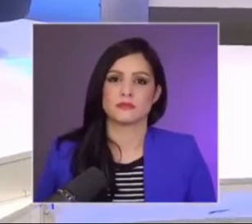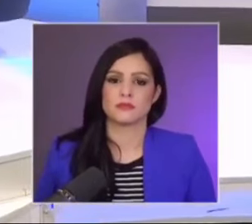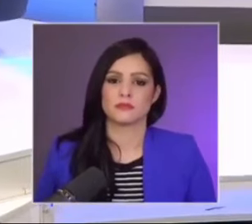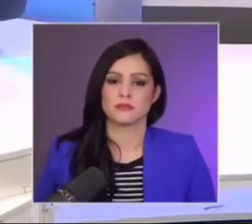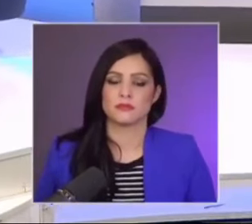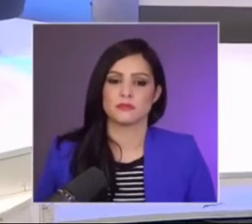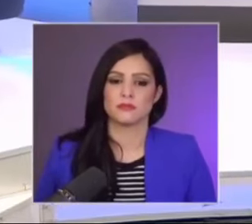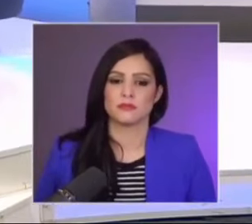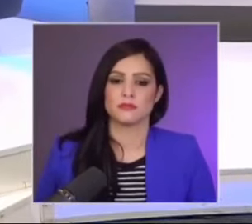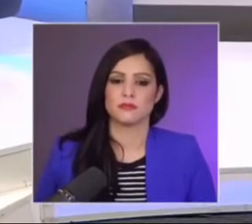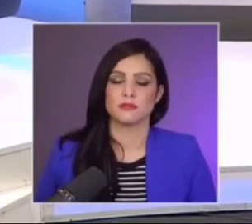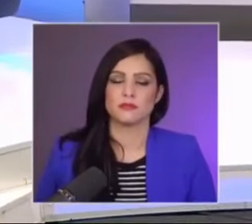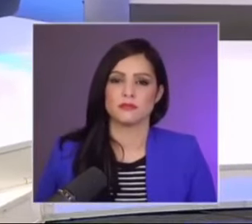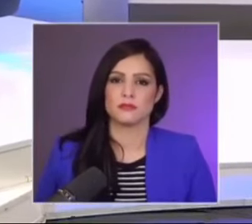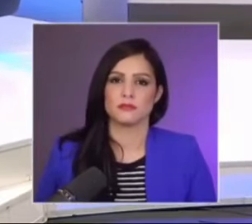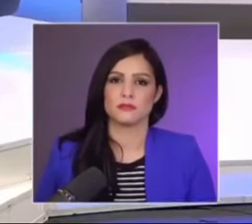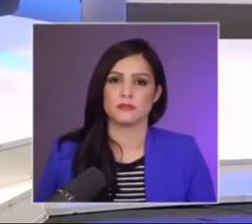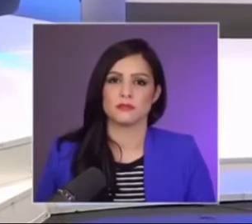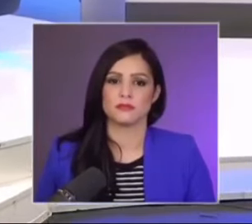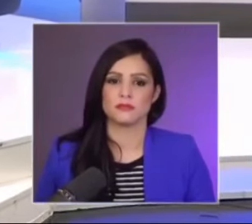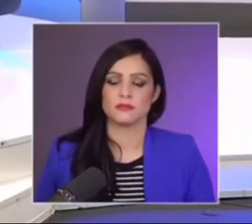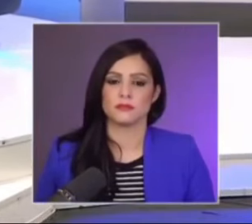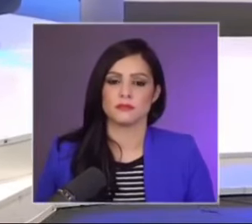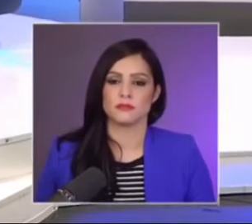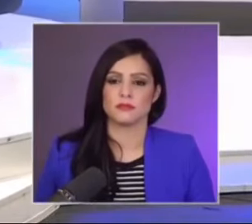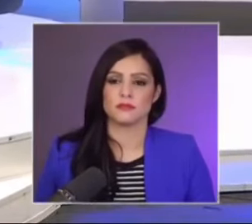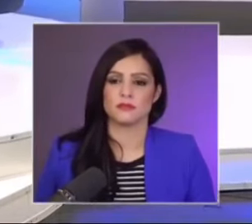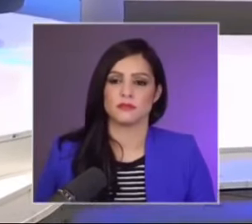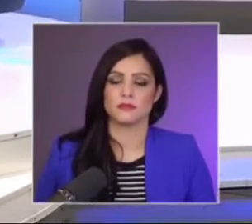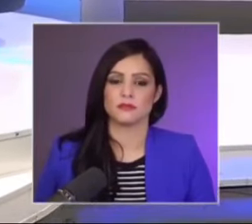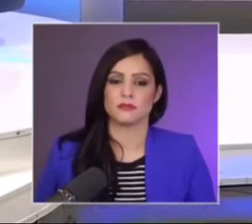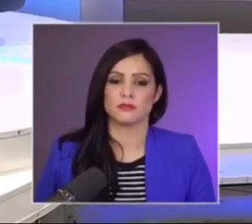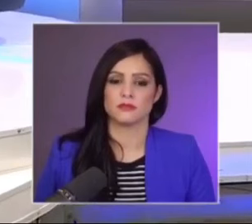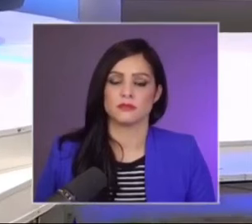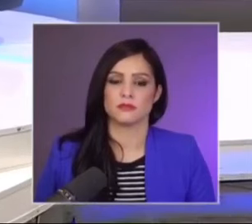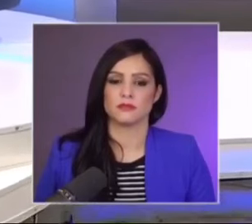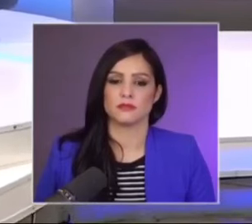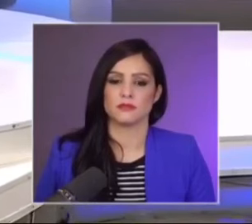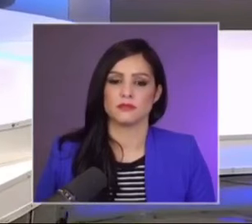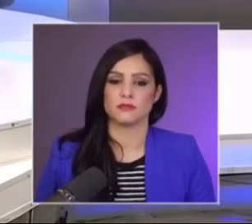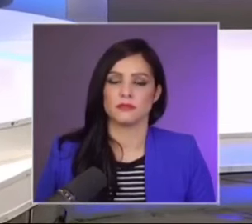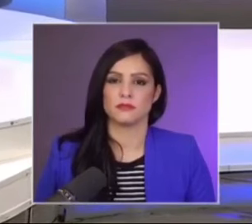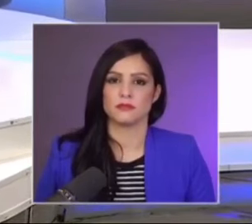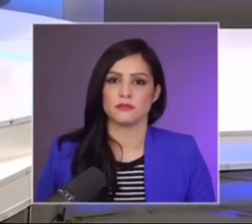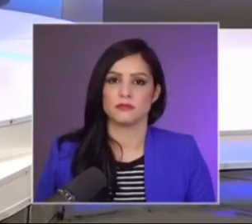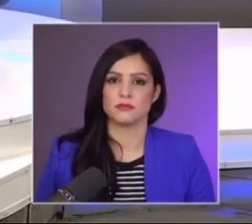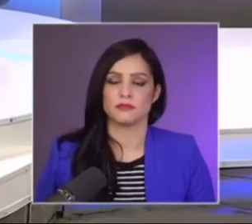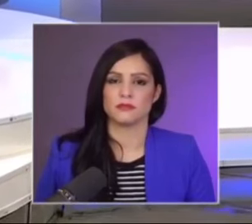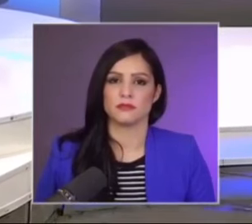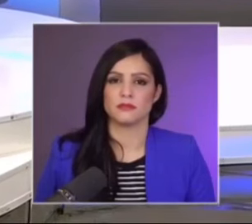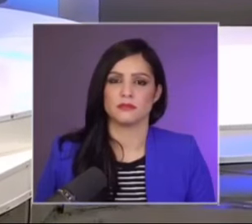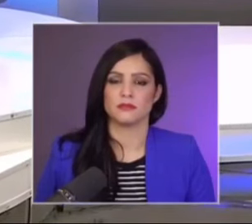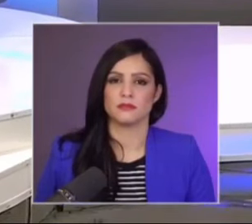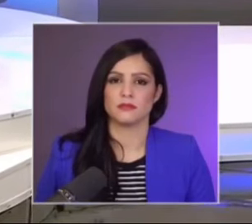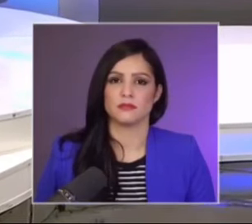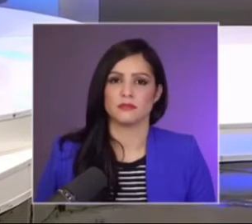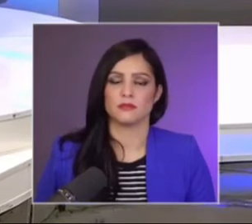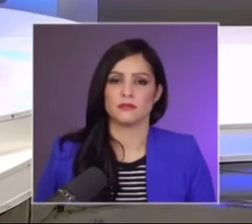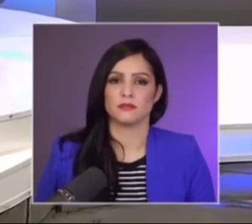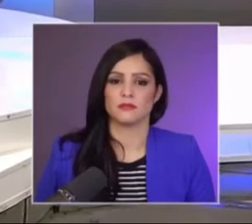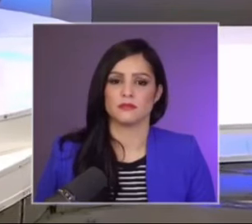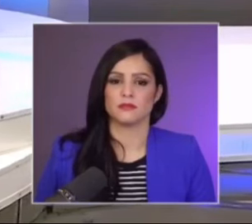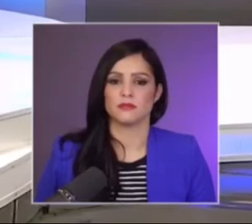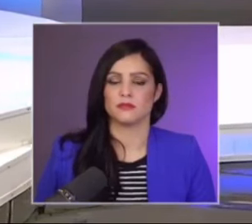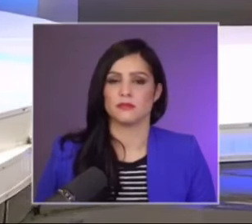destacar porque ya Se nos acabó el tiempo en 20 segundos 20 estamos con test con todo pago que el estado está obligado a